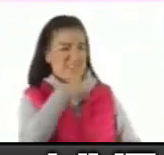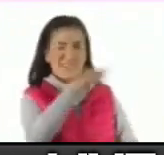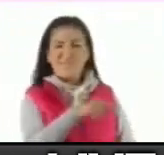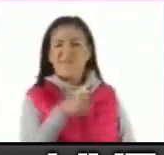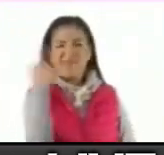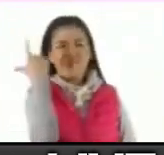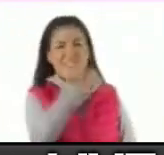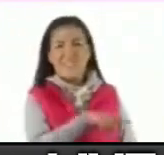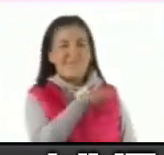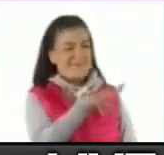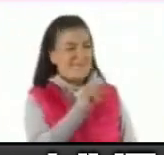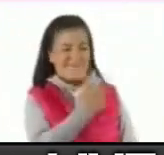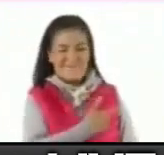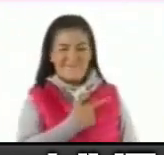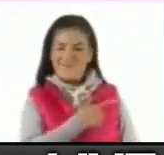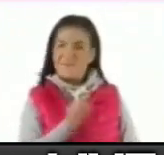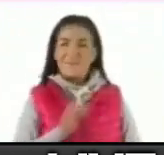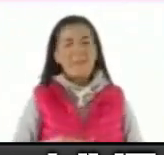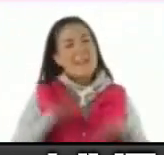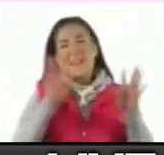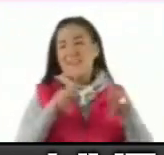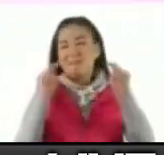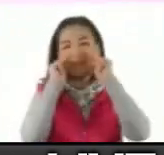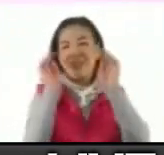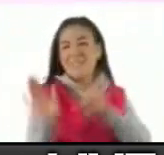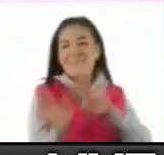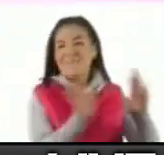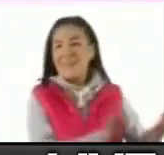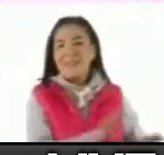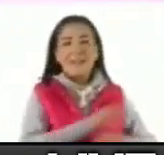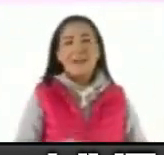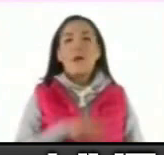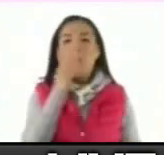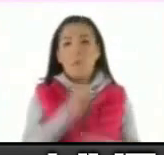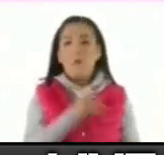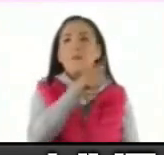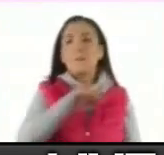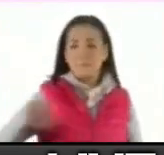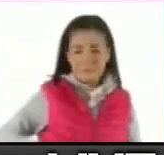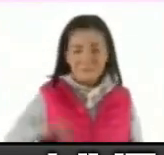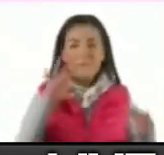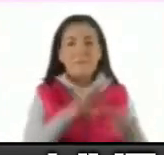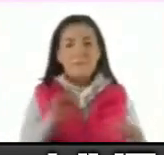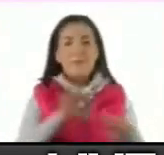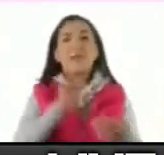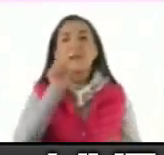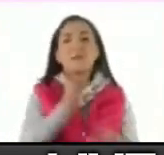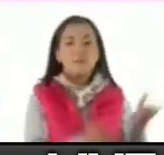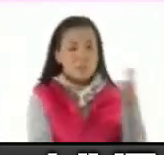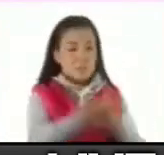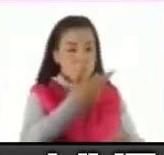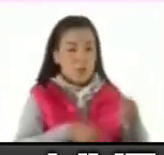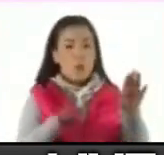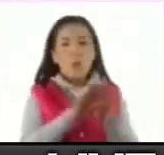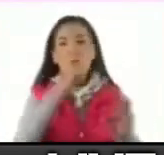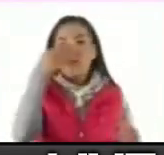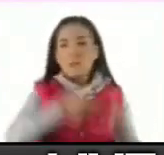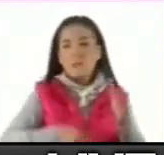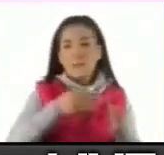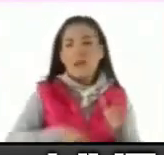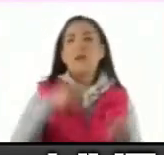corbatas, maestro. En fin, esto es muy interesante porque es el proceso de reciclaje mecánico del